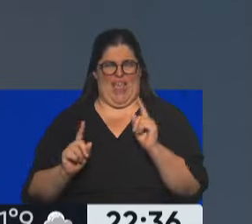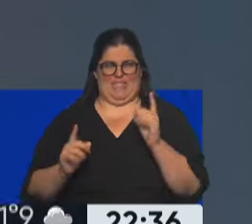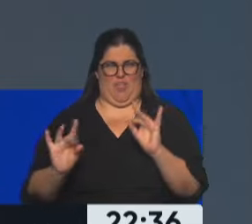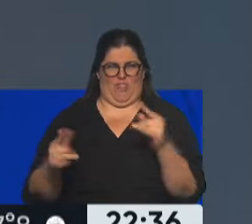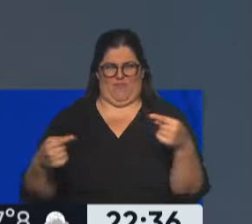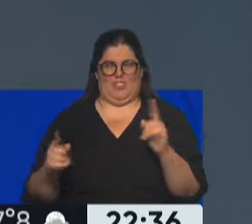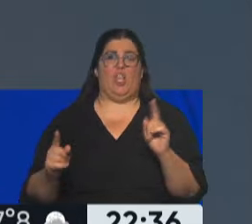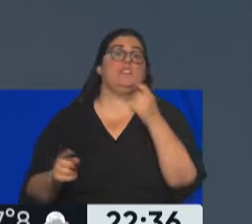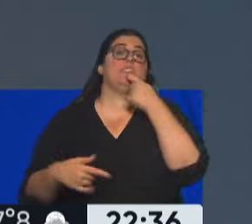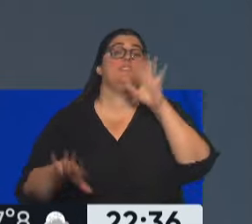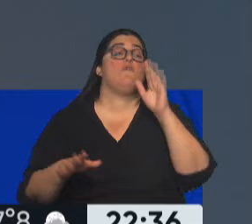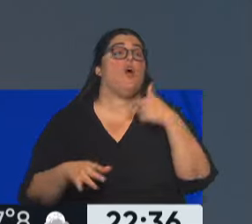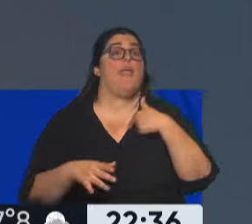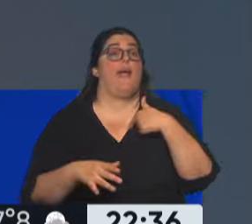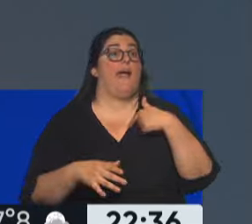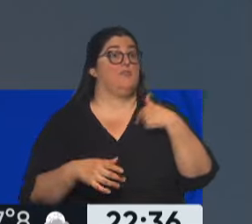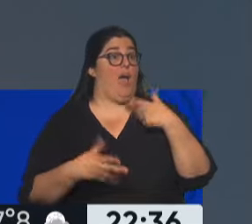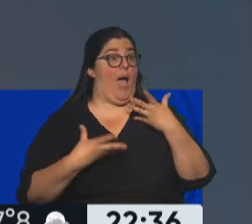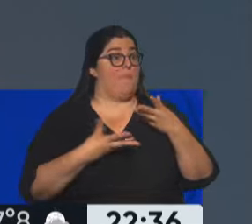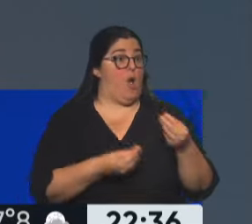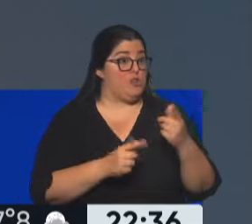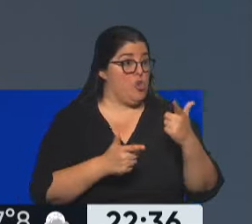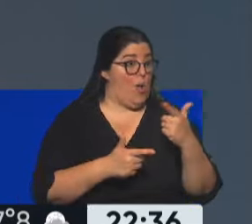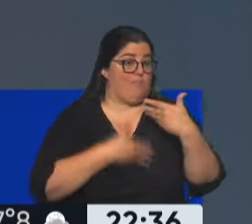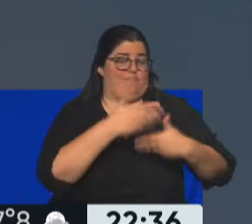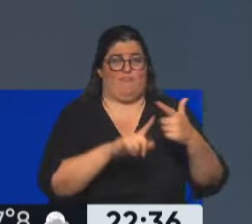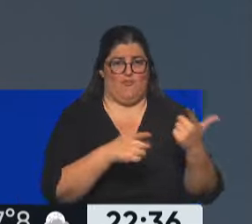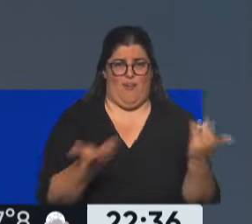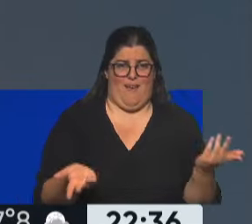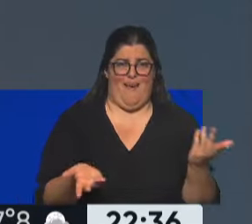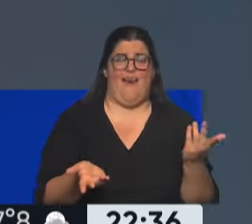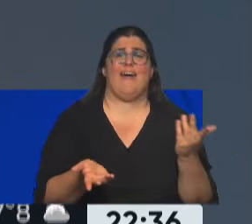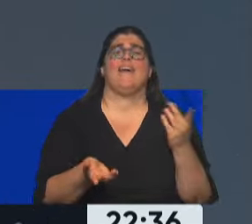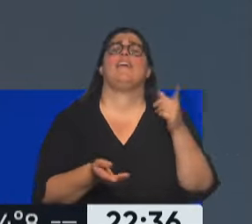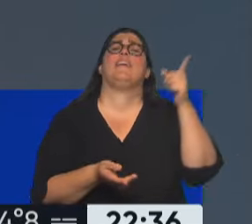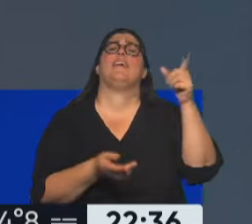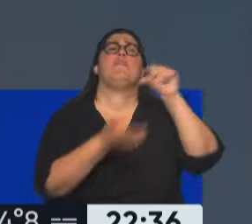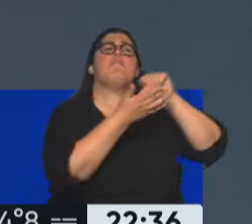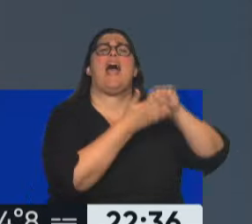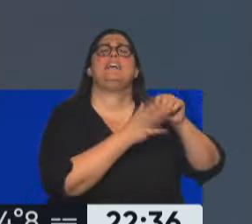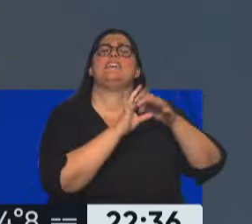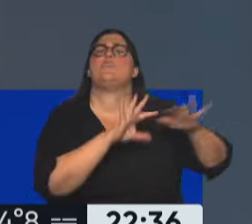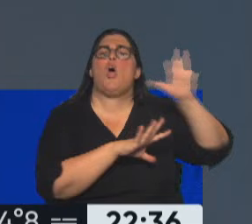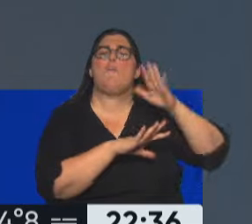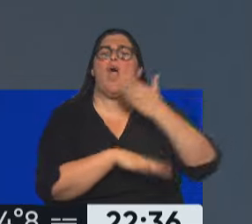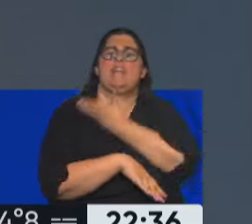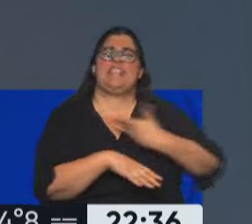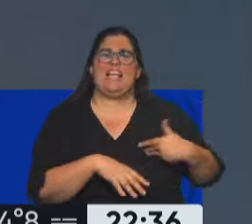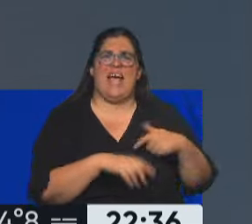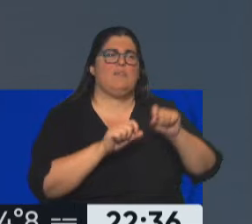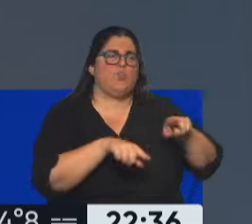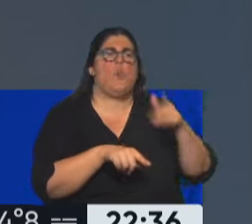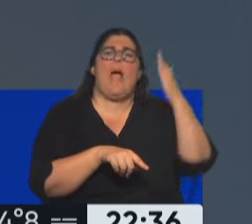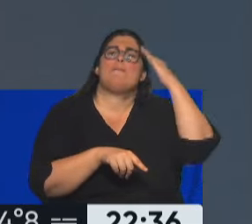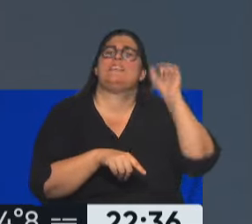vas a cooperar, el alcance del accionar legal y de la capacidad estatal de los países europeos para dar soluciones a la demanda de la población